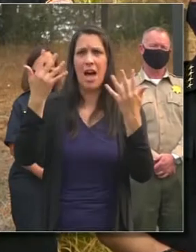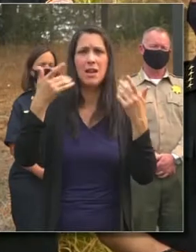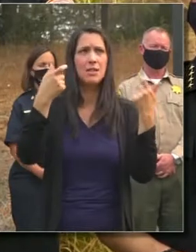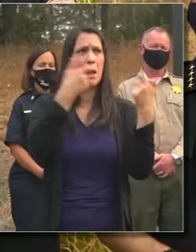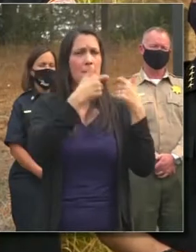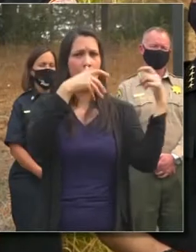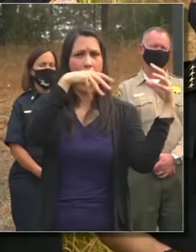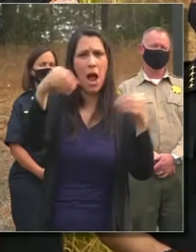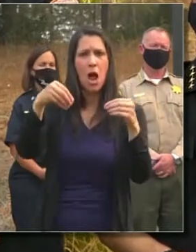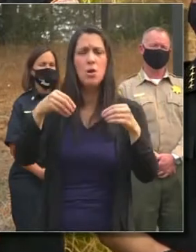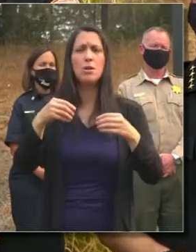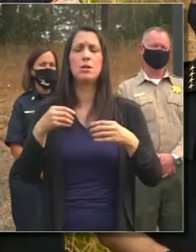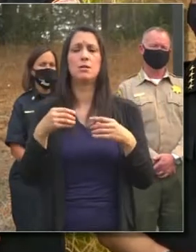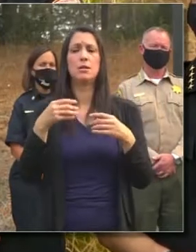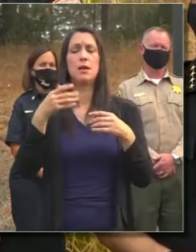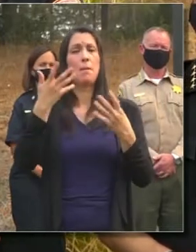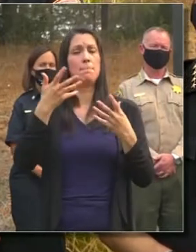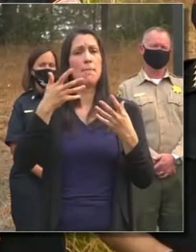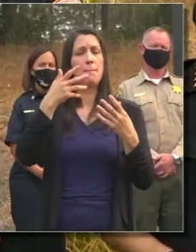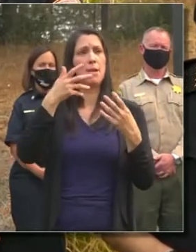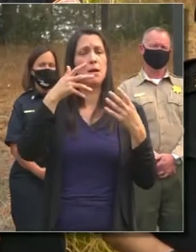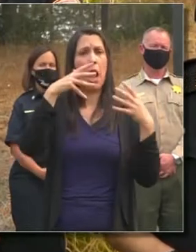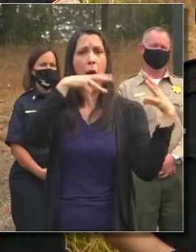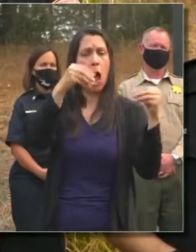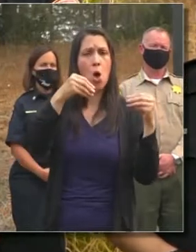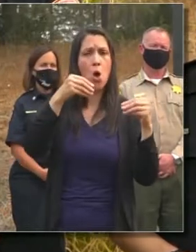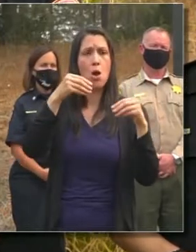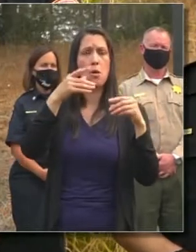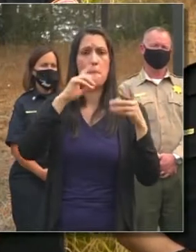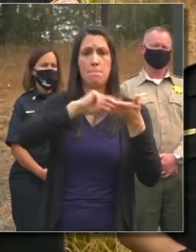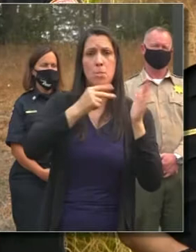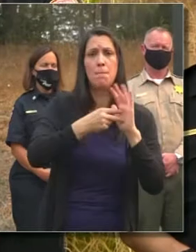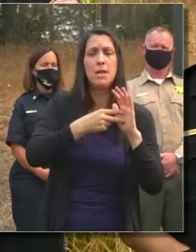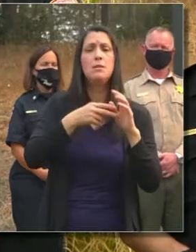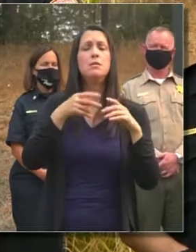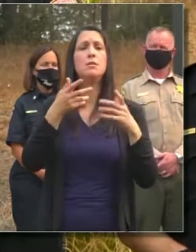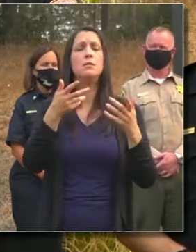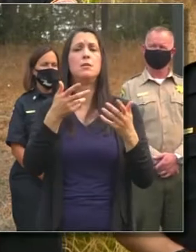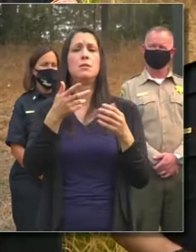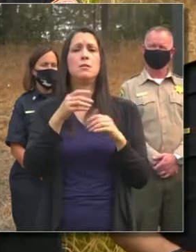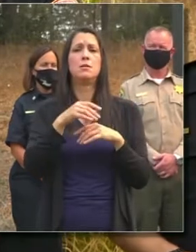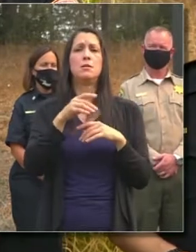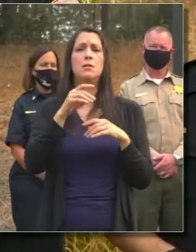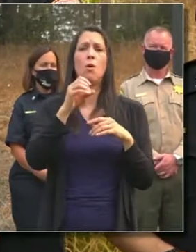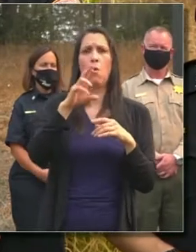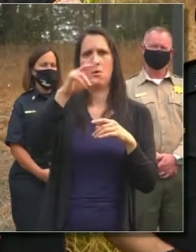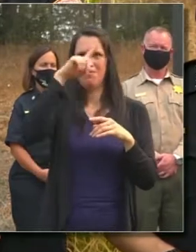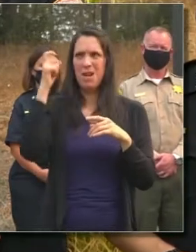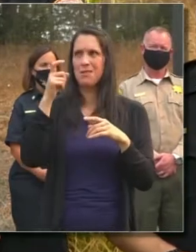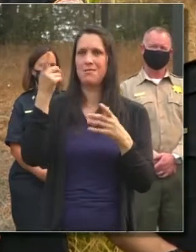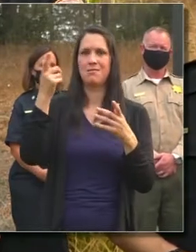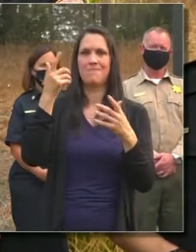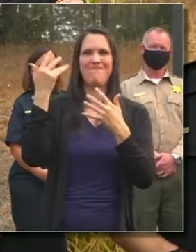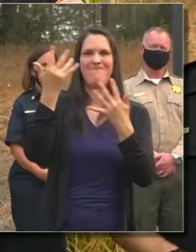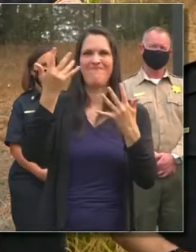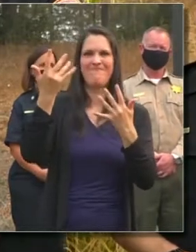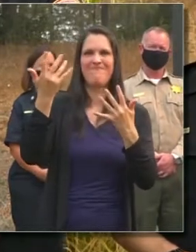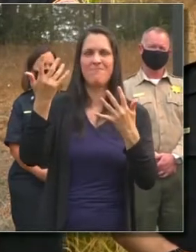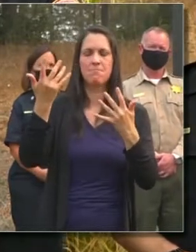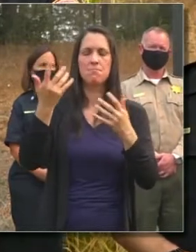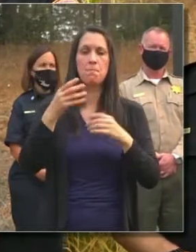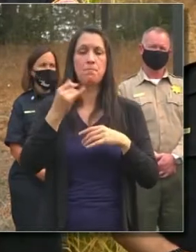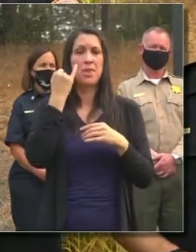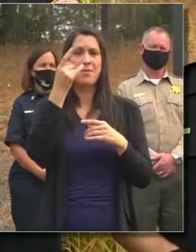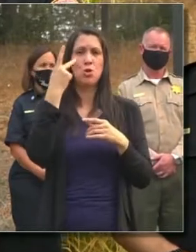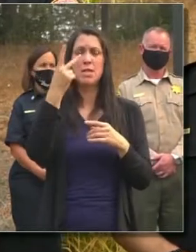y problemas de electricidad tal vez a propósito o por accidente o como consecuencia de los incendios